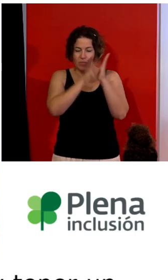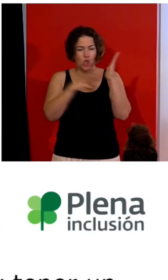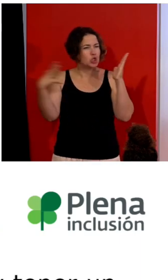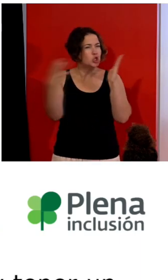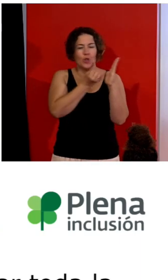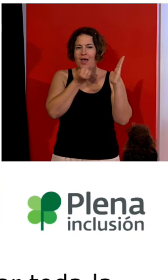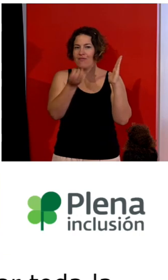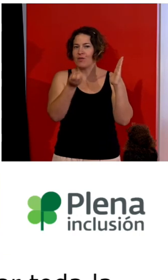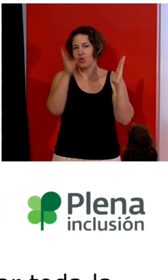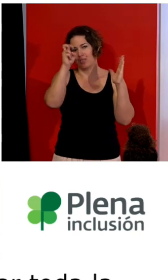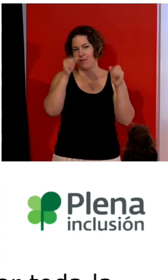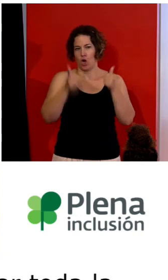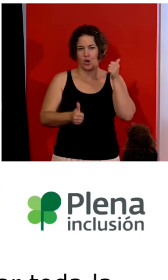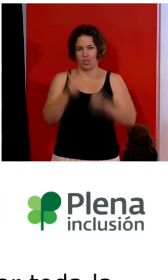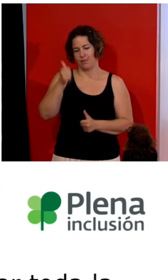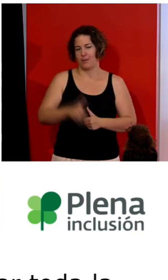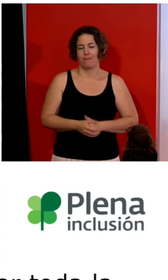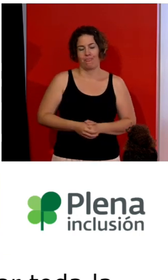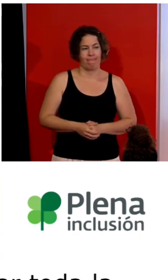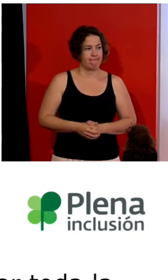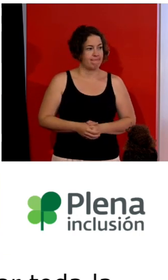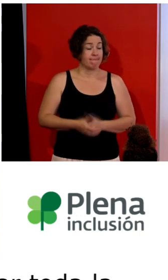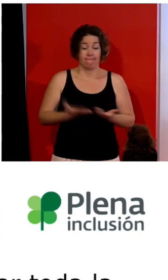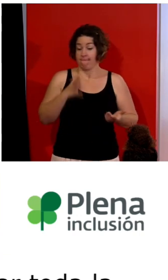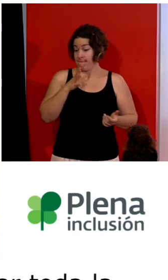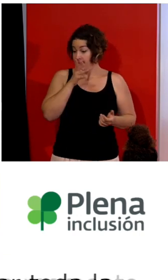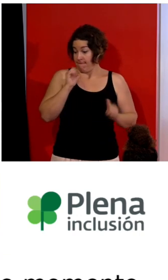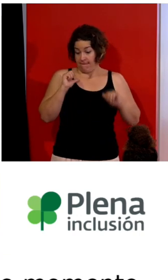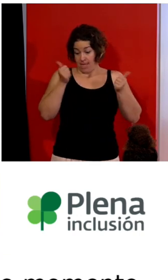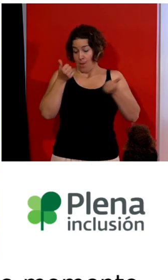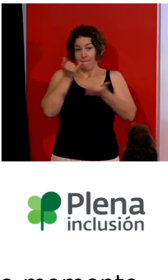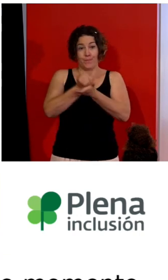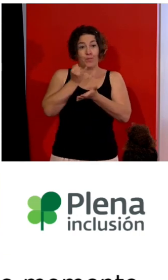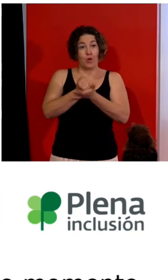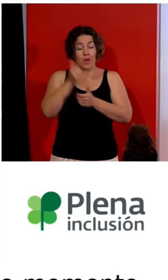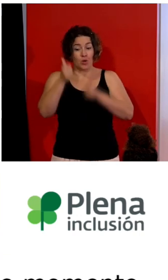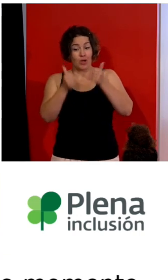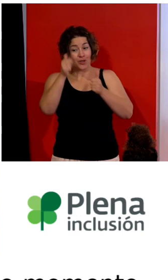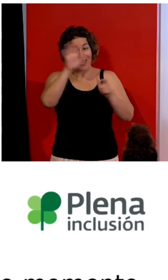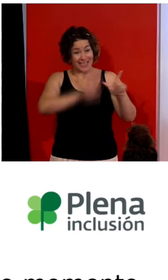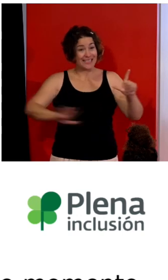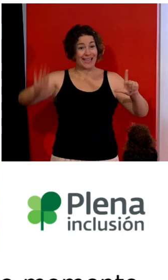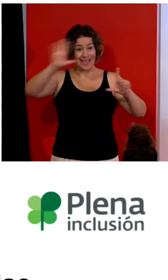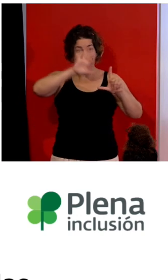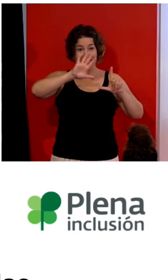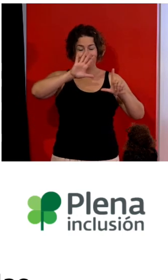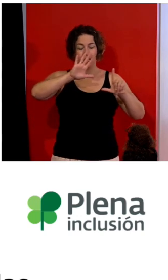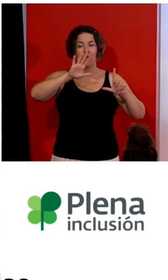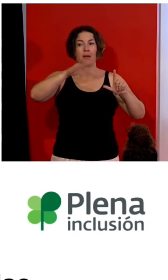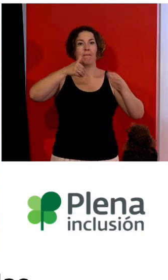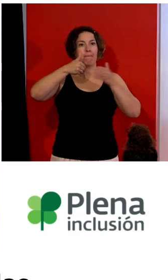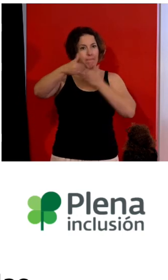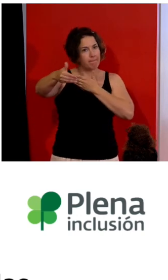la convocatoria. De momento estamos empezando, probando con las convocatorias estatales y más adelante nuestro objetivo es